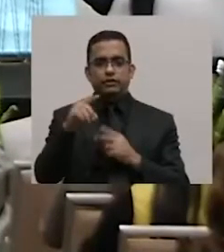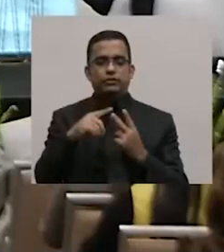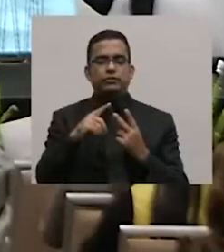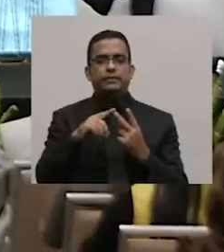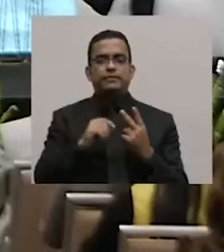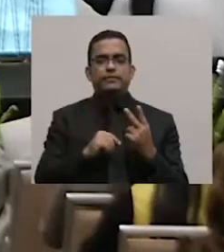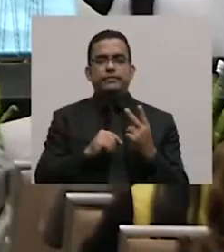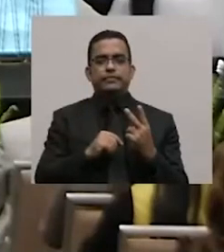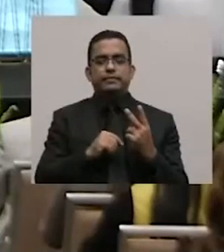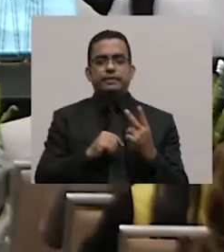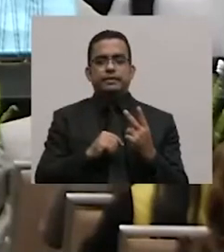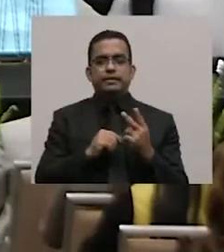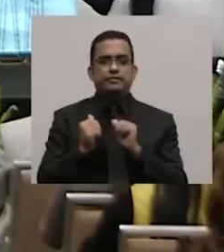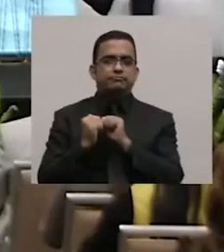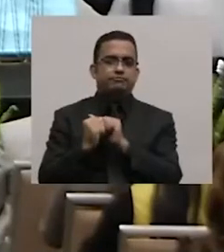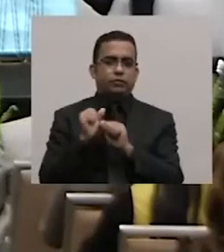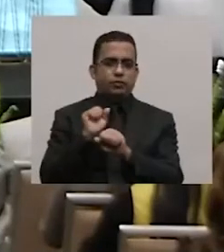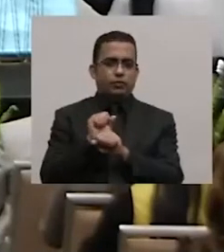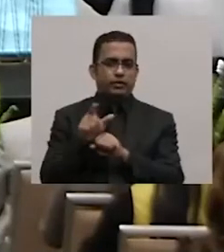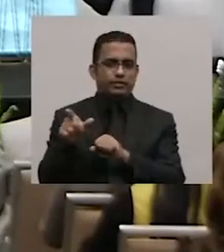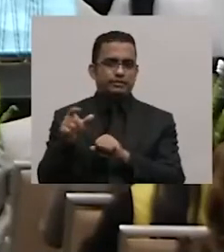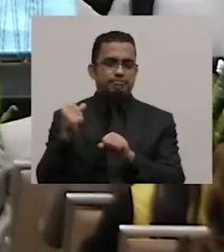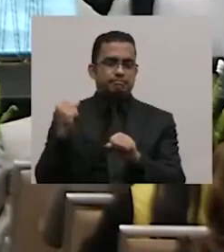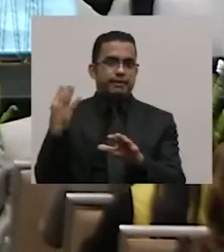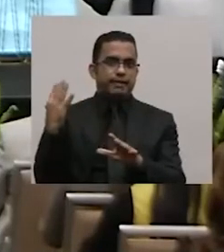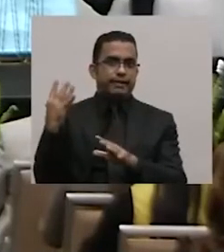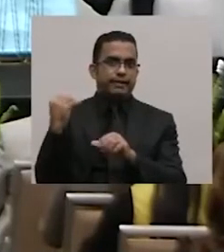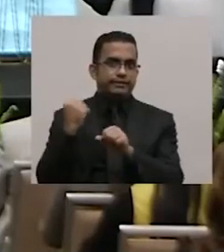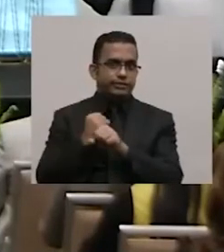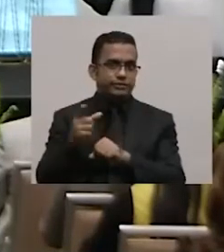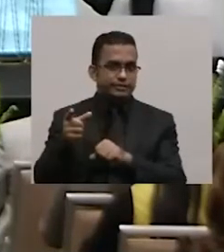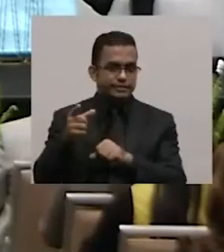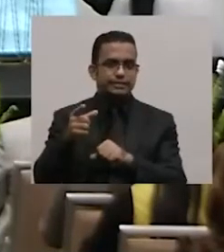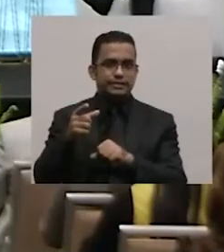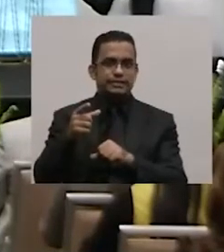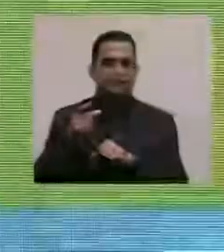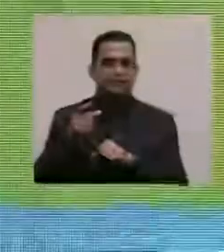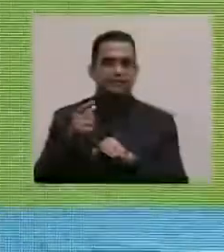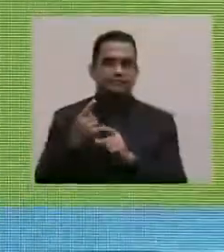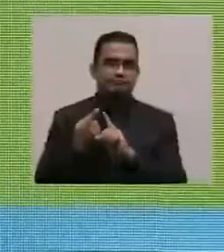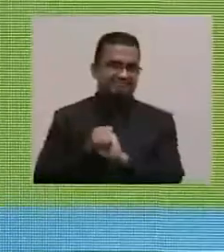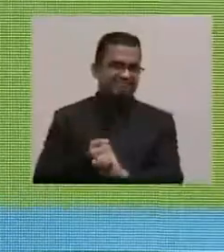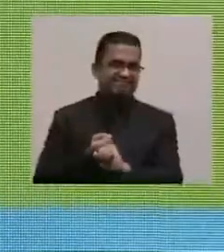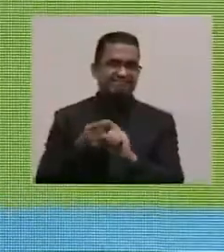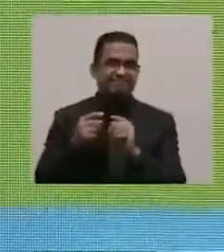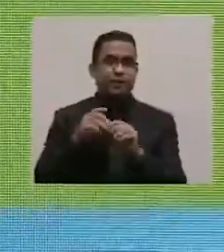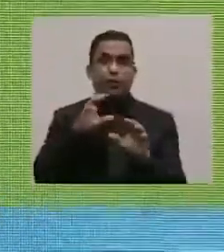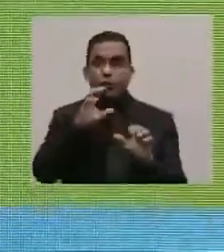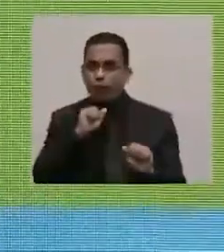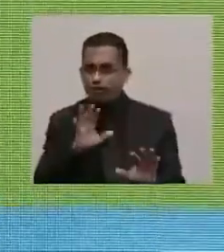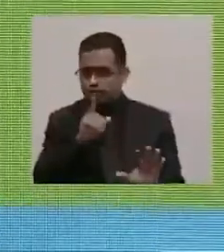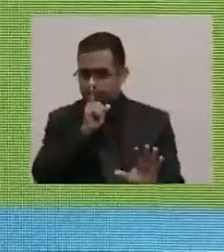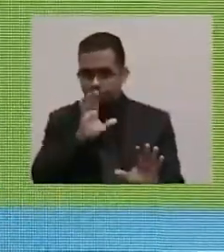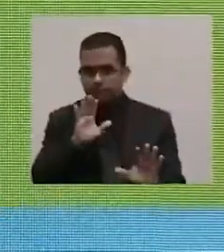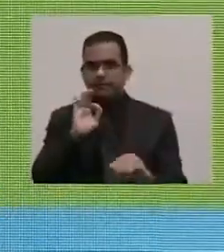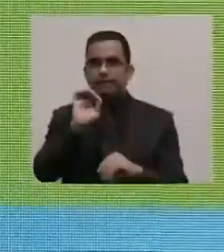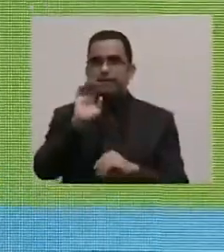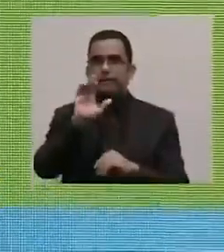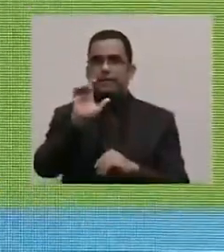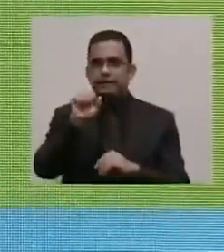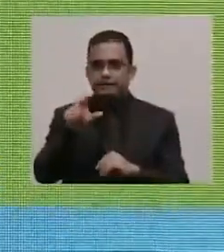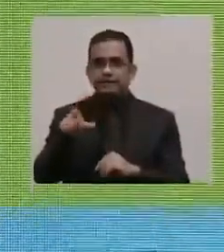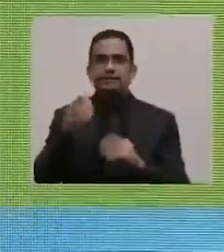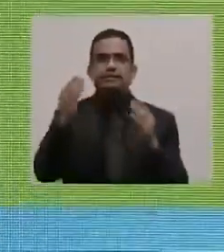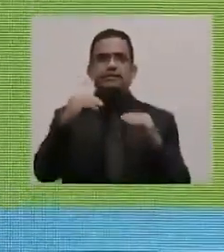nuestra compañera de trabajo de hace muchos años, pero no por eso somos viejos, Edith Febles, y a José